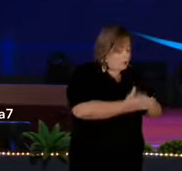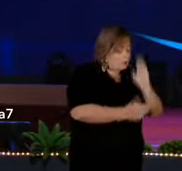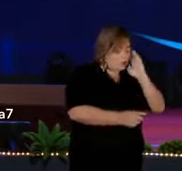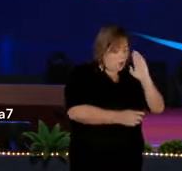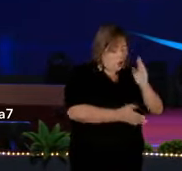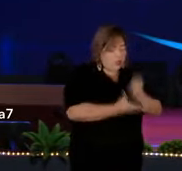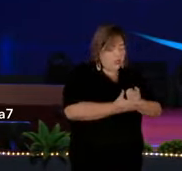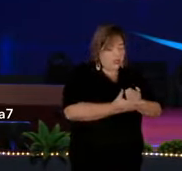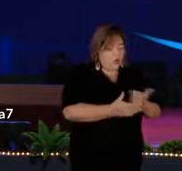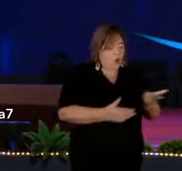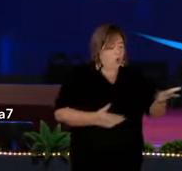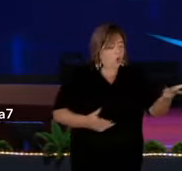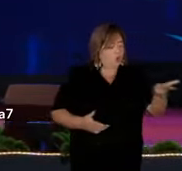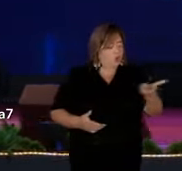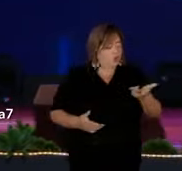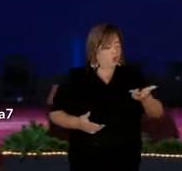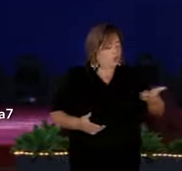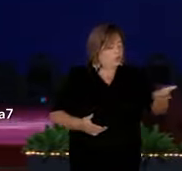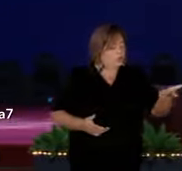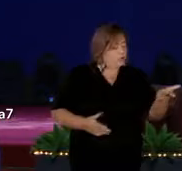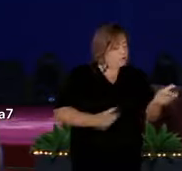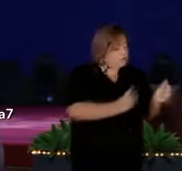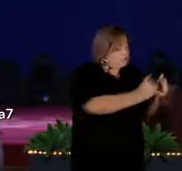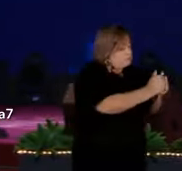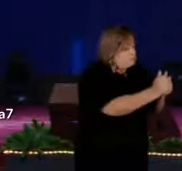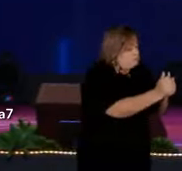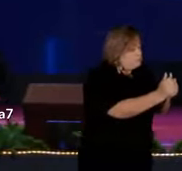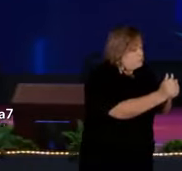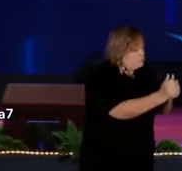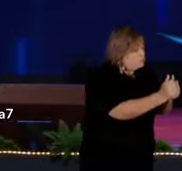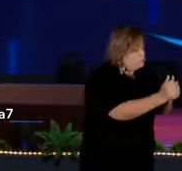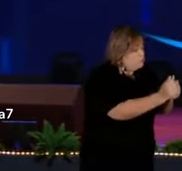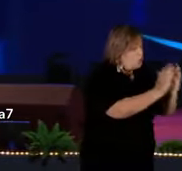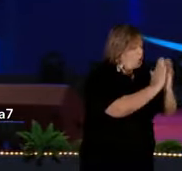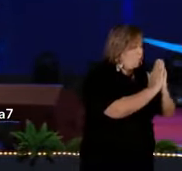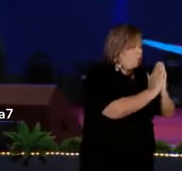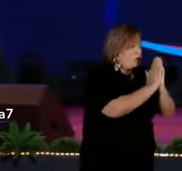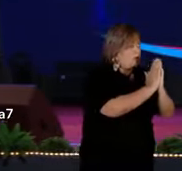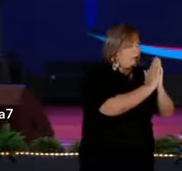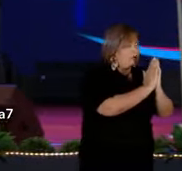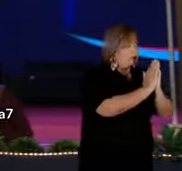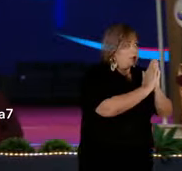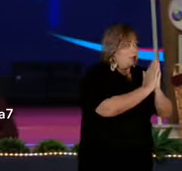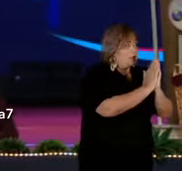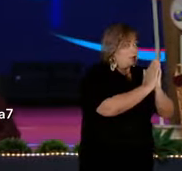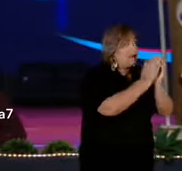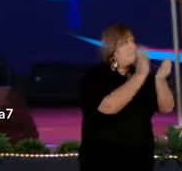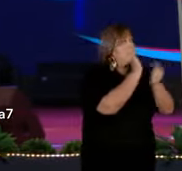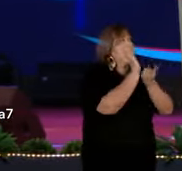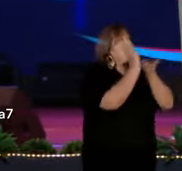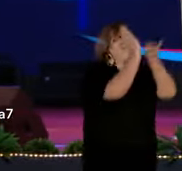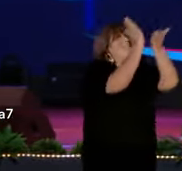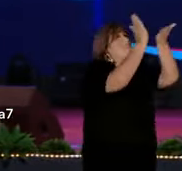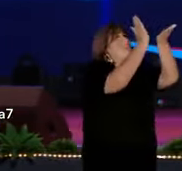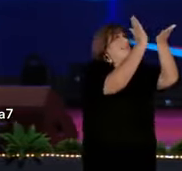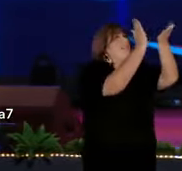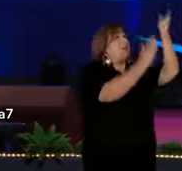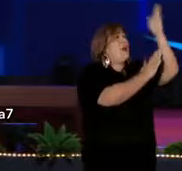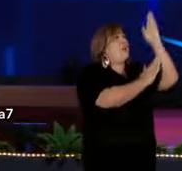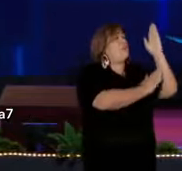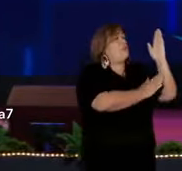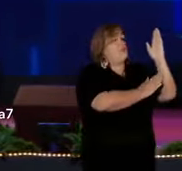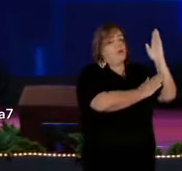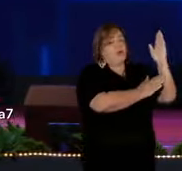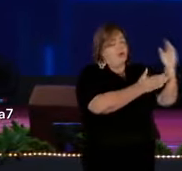otro hijo y se van por allí y oran y presentan delante de Dios su diezmo y su ofrenda. Wow, eso